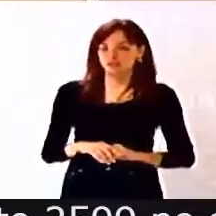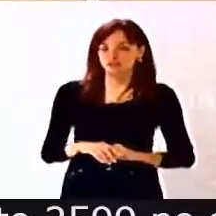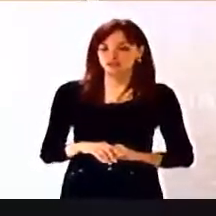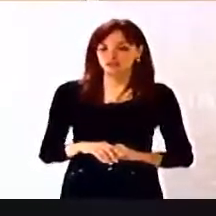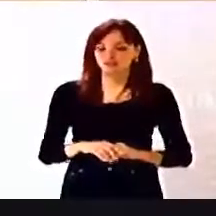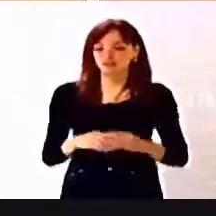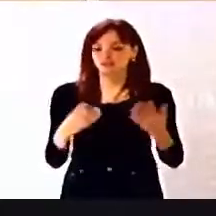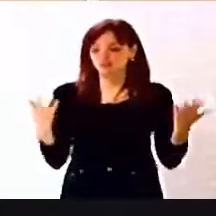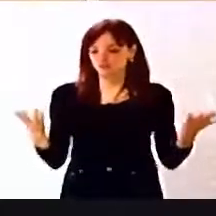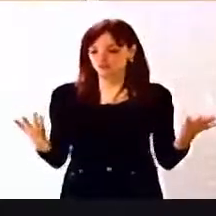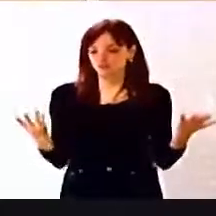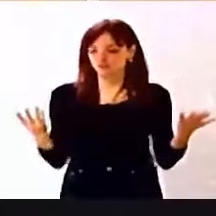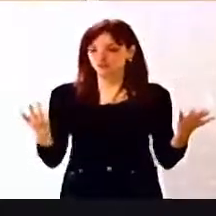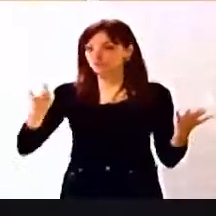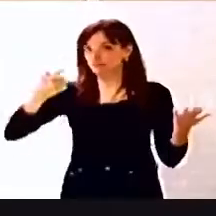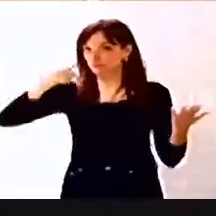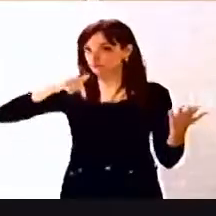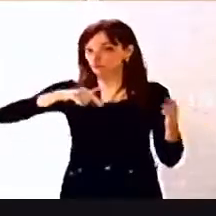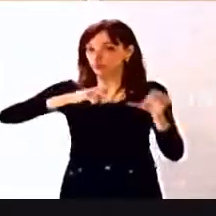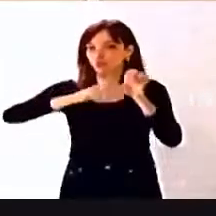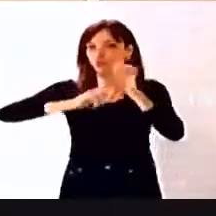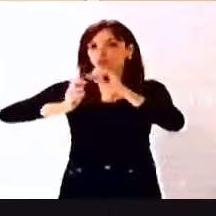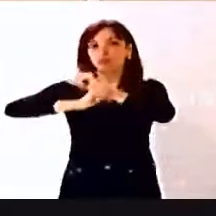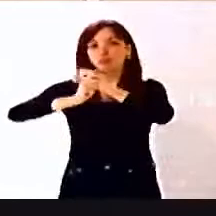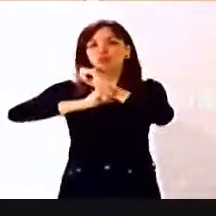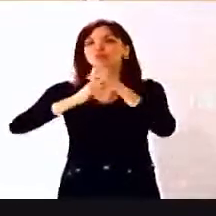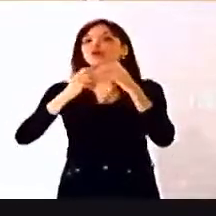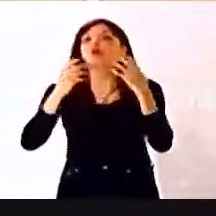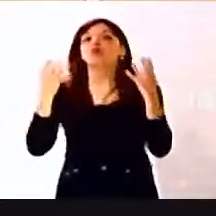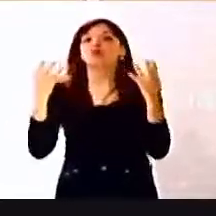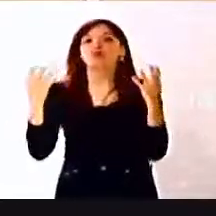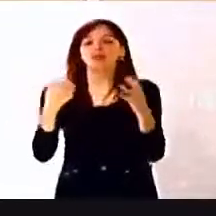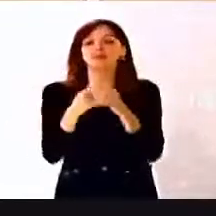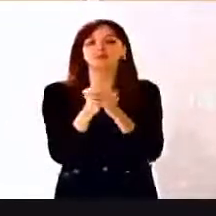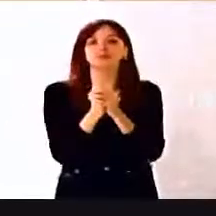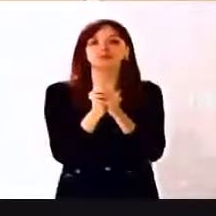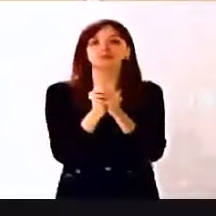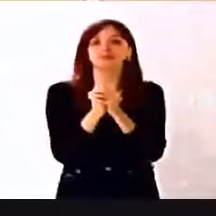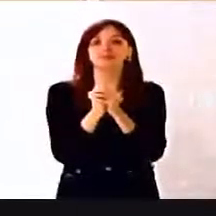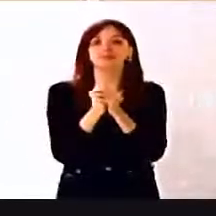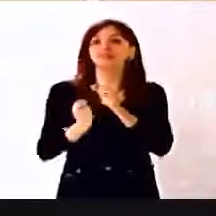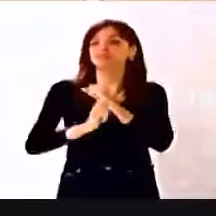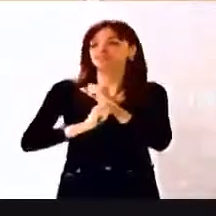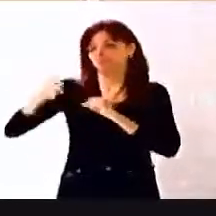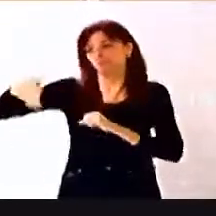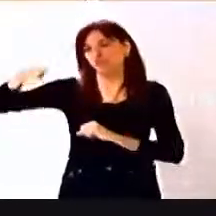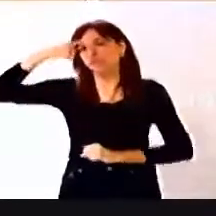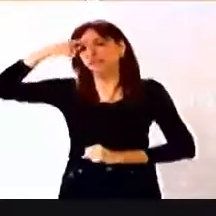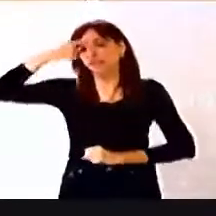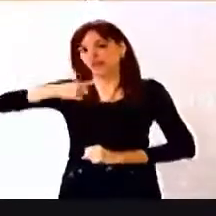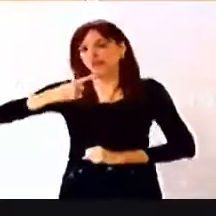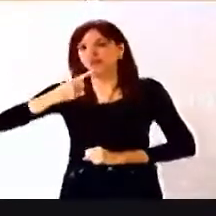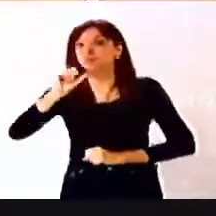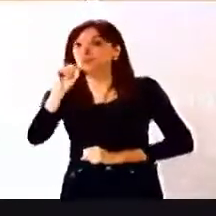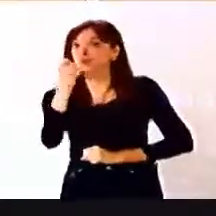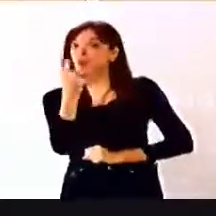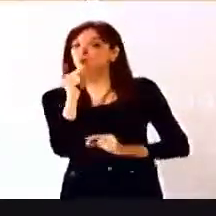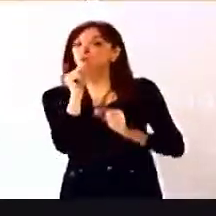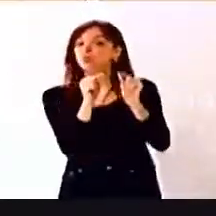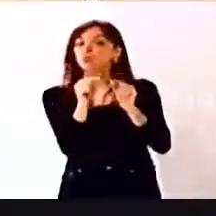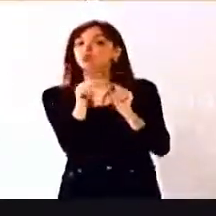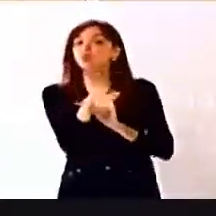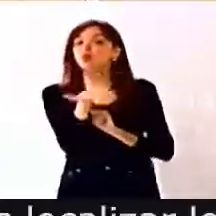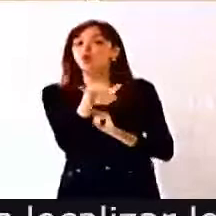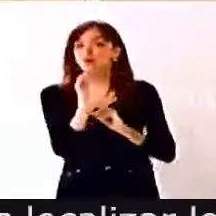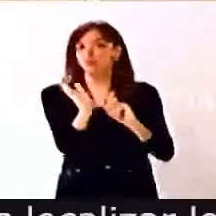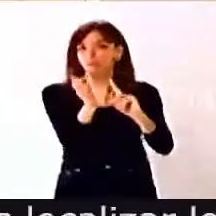¿Qué estrategia estamos siguiendo en Extremadura? La estrategia que estamos siguiendo en Extremadura, y la saben, es localizar los brotes, localizar